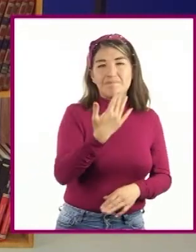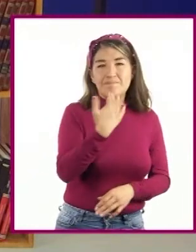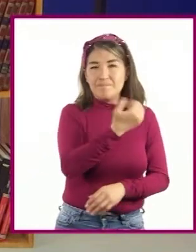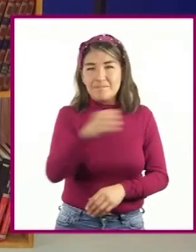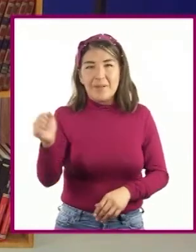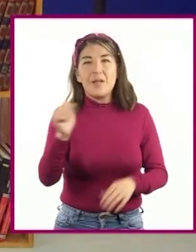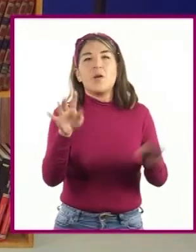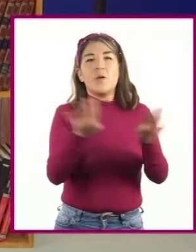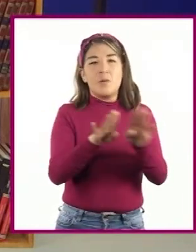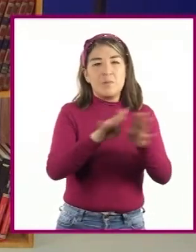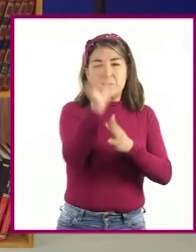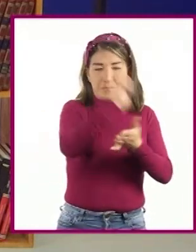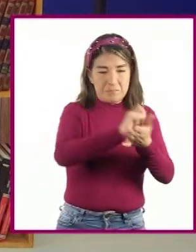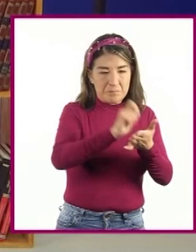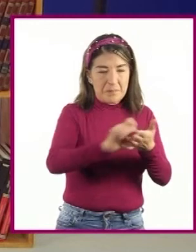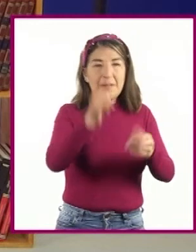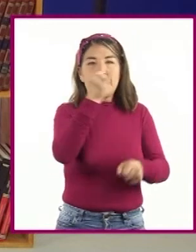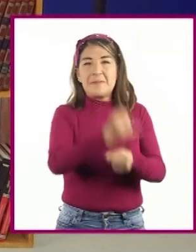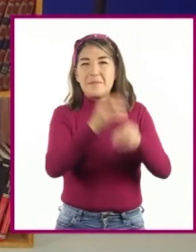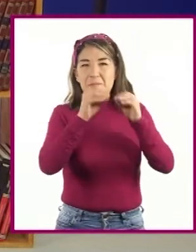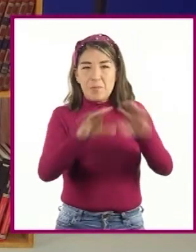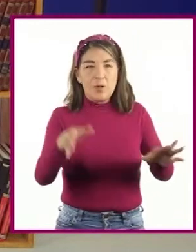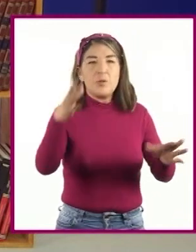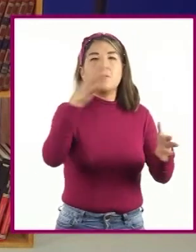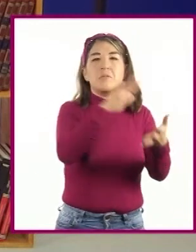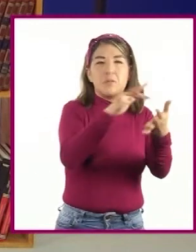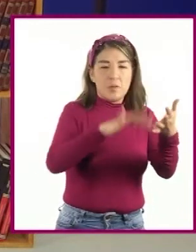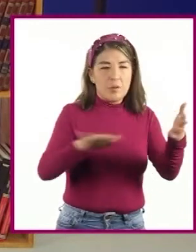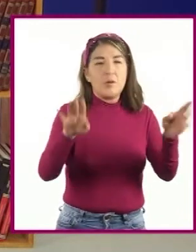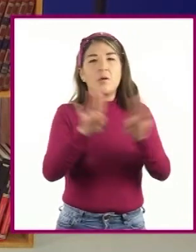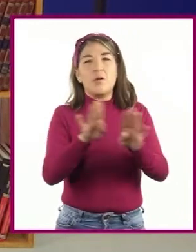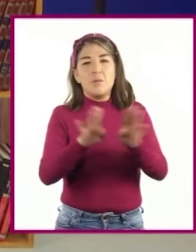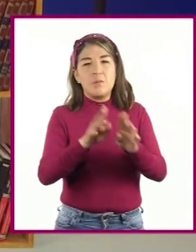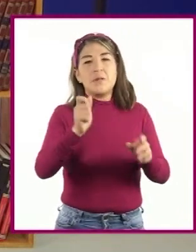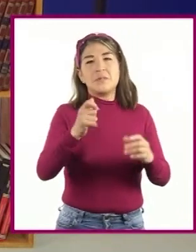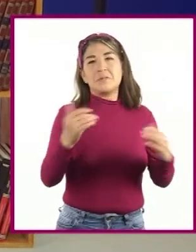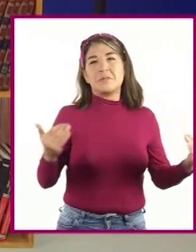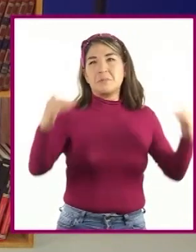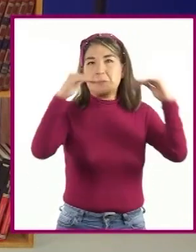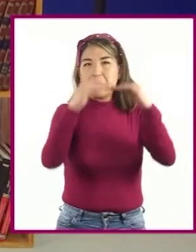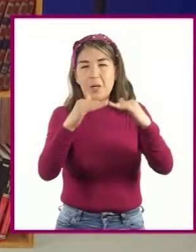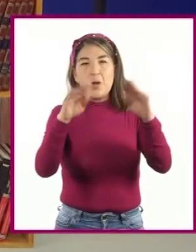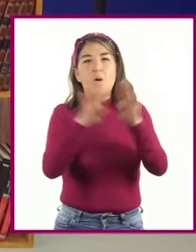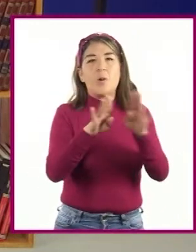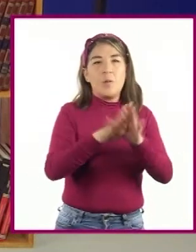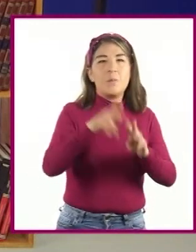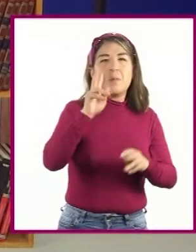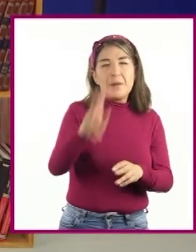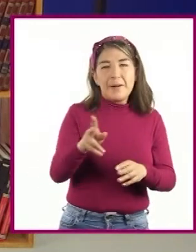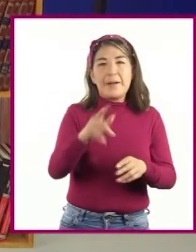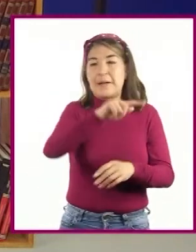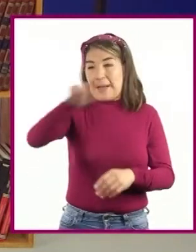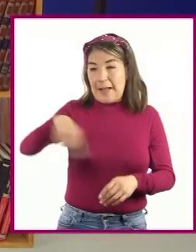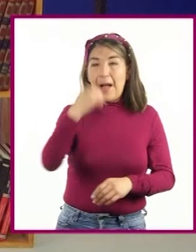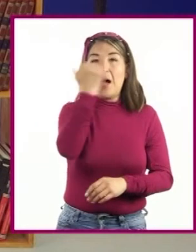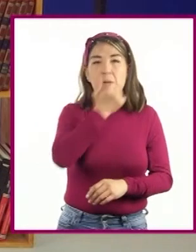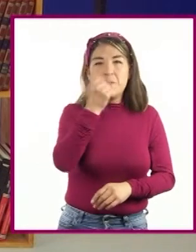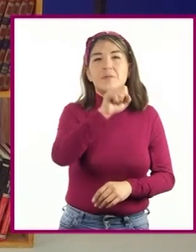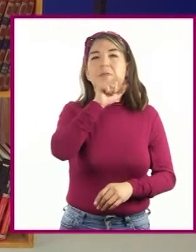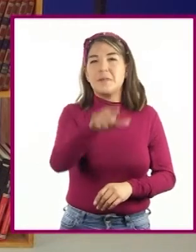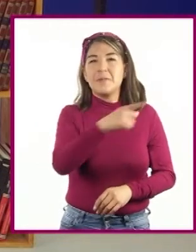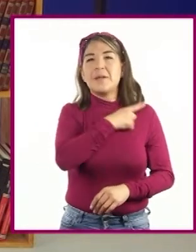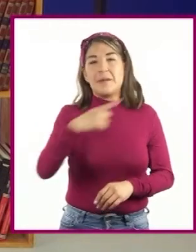en cuanto al manejo de información, ya sea discriminación o jerarquización, asimismo que los alumnos